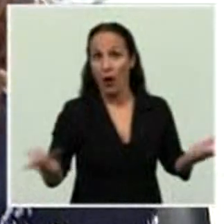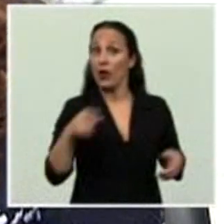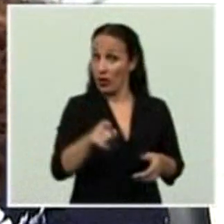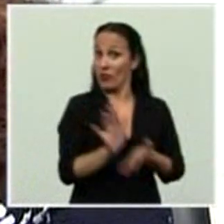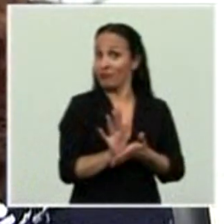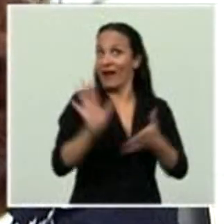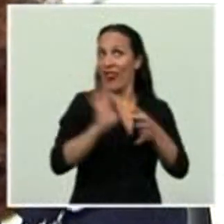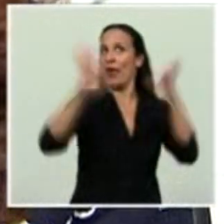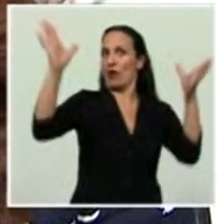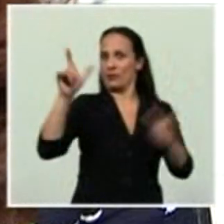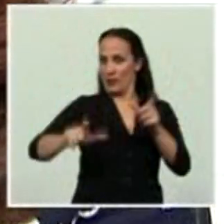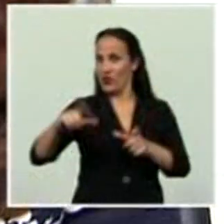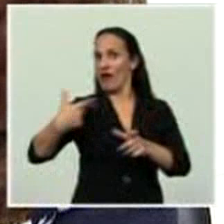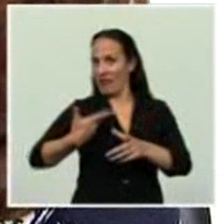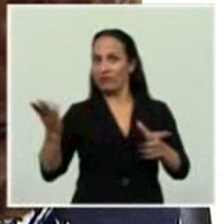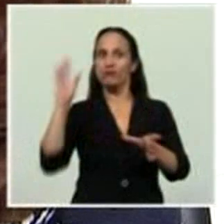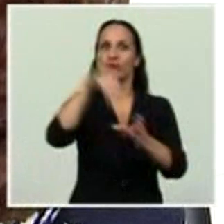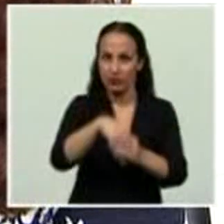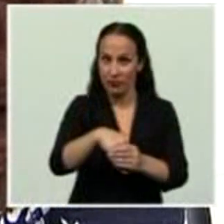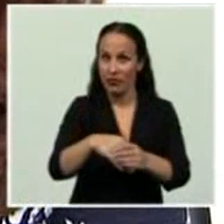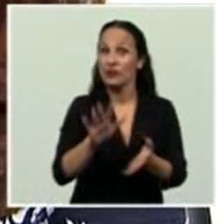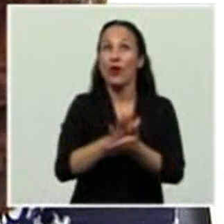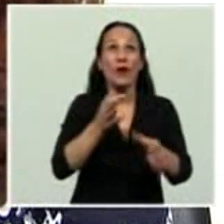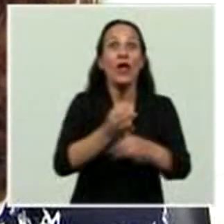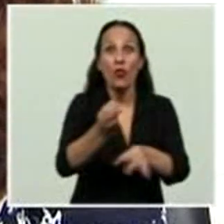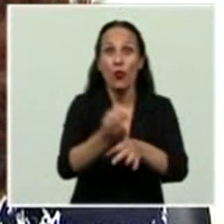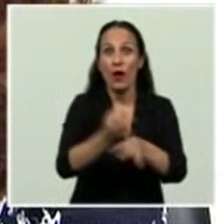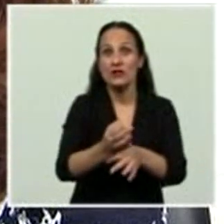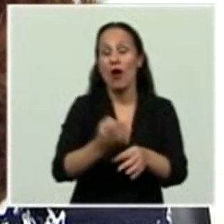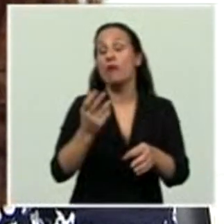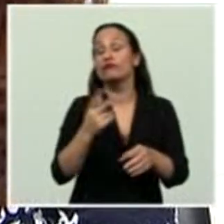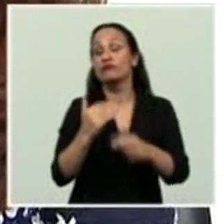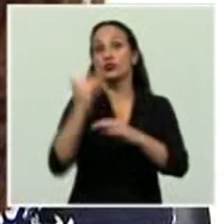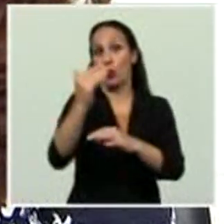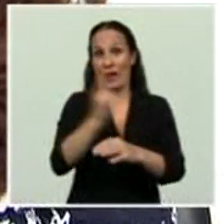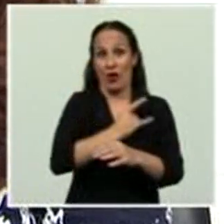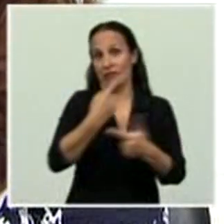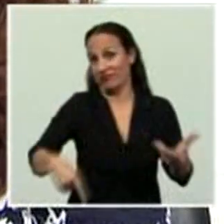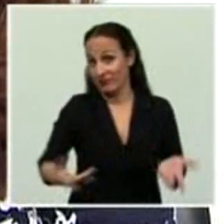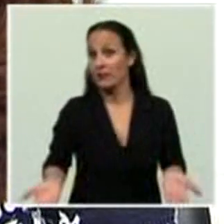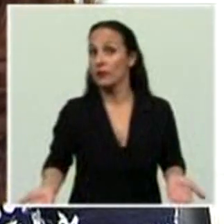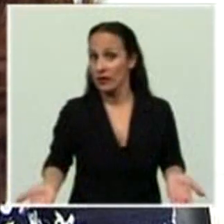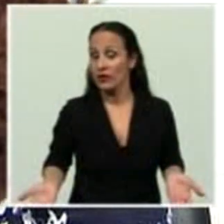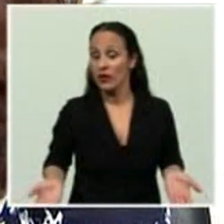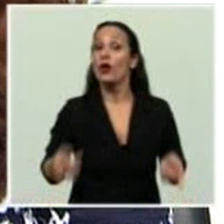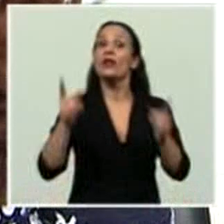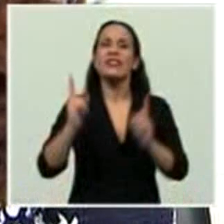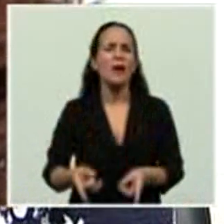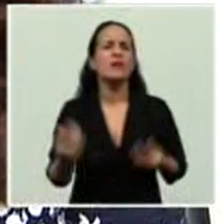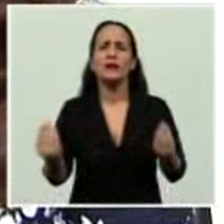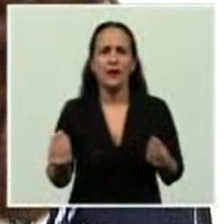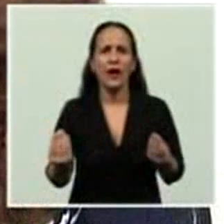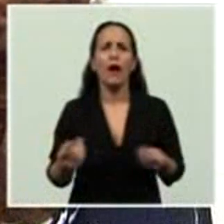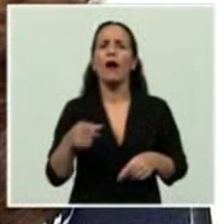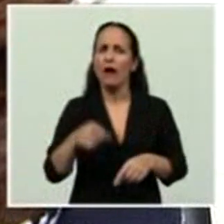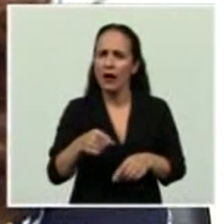inclusión de la eh educación superior pero no solamente allí sino también en la evolución